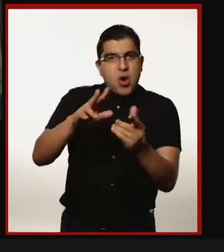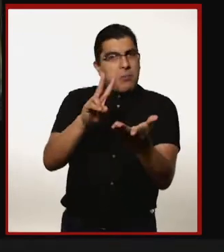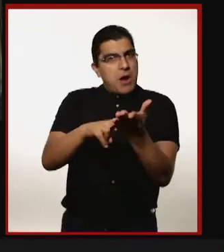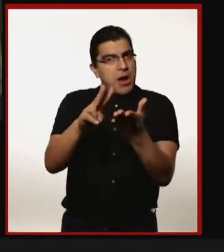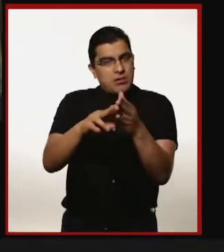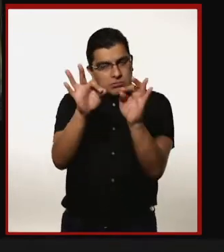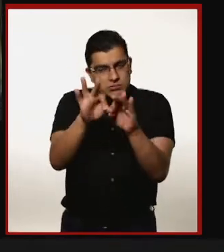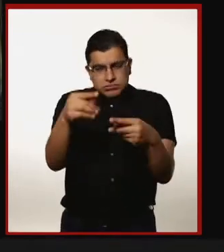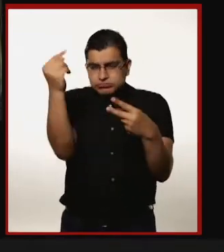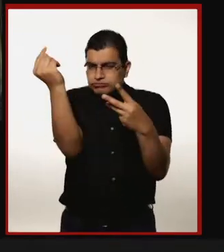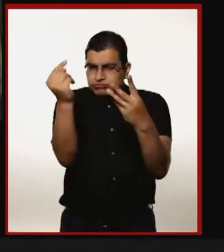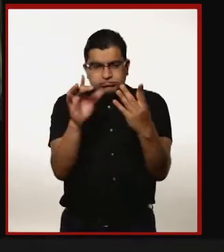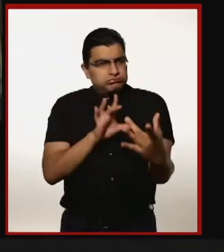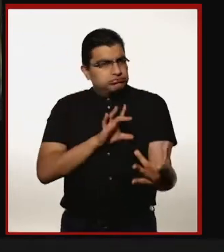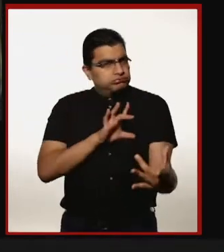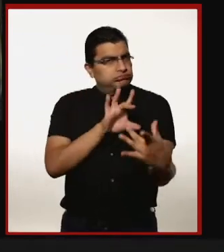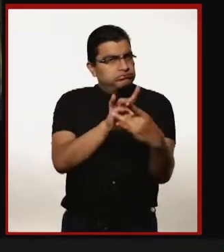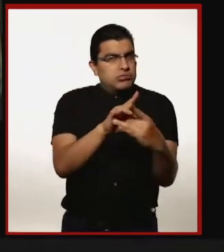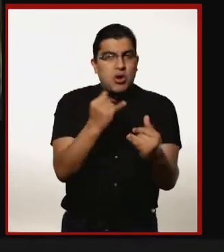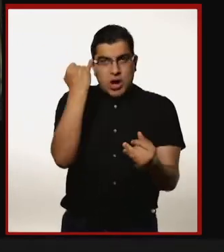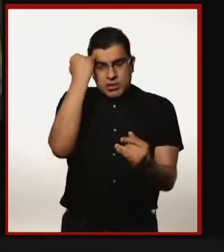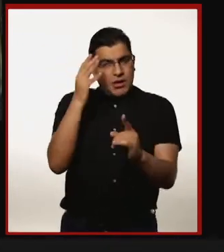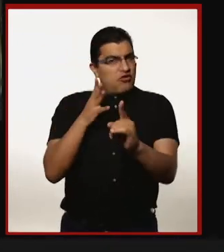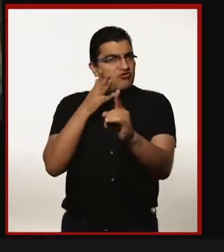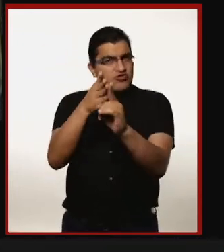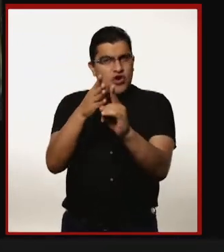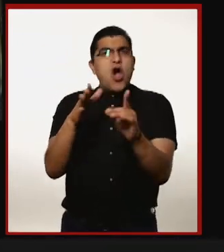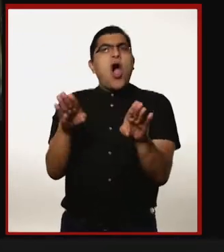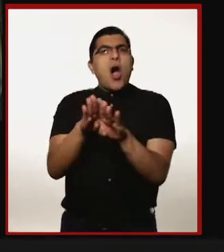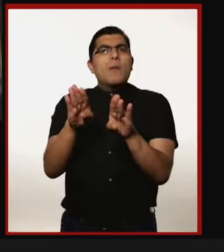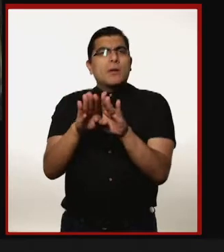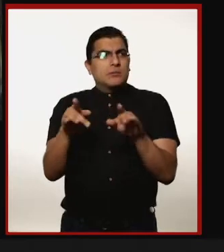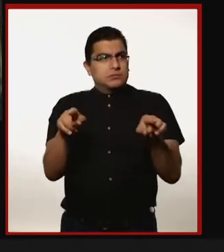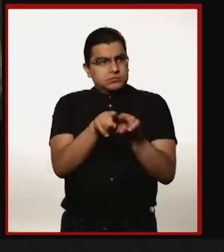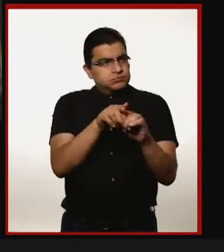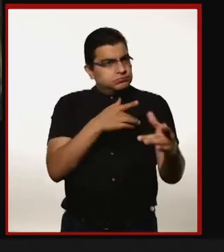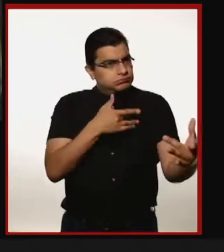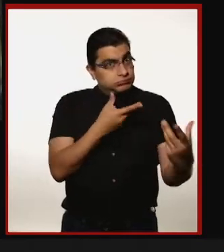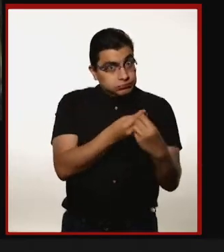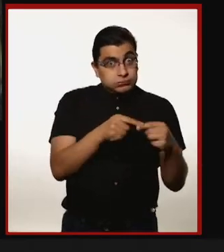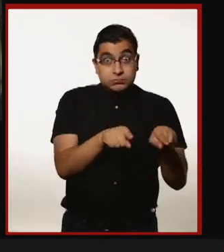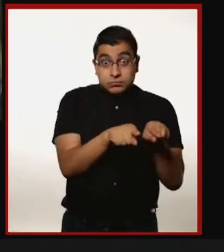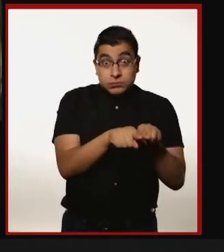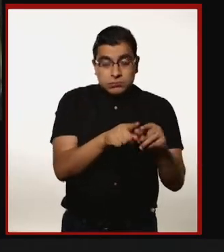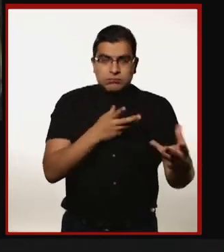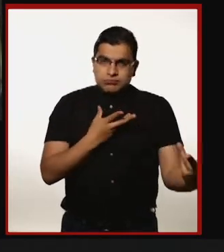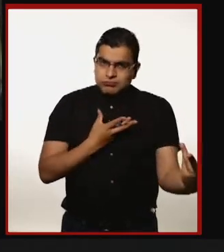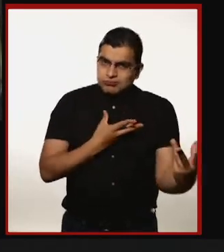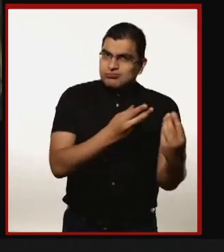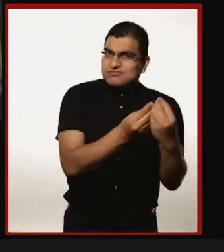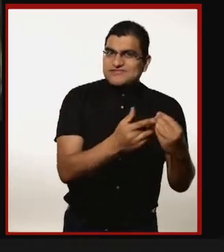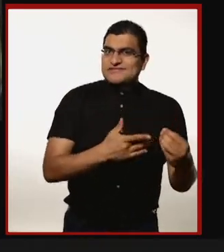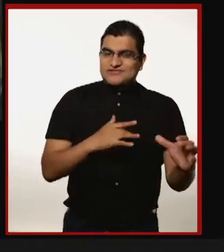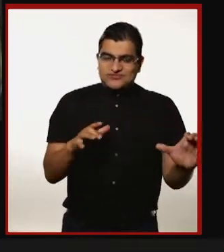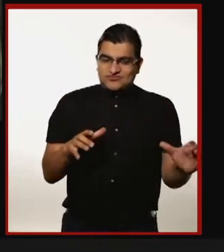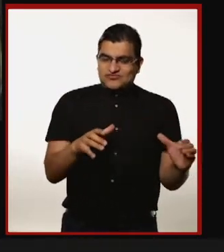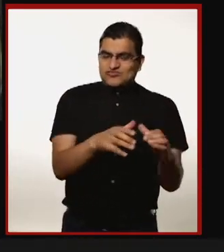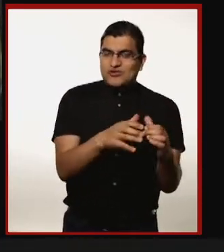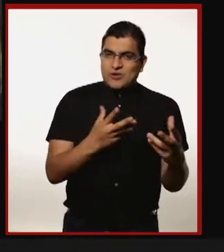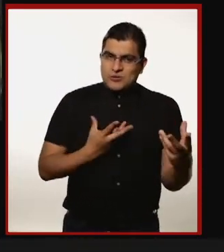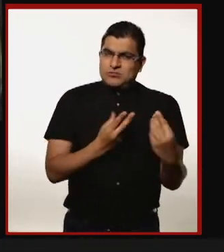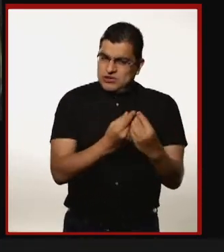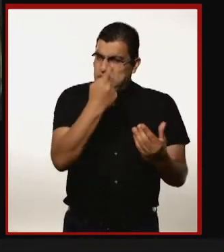ese grupo comparte o tener ideales también comunes, eso puede favorecer ese sentido de membresía,